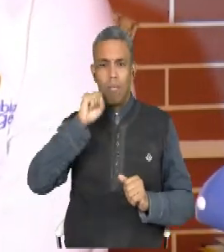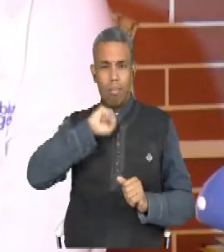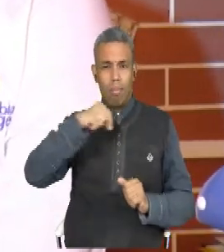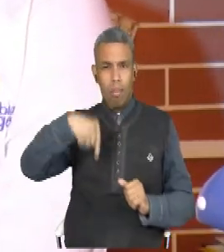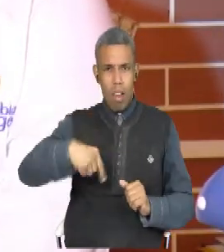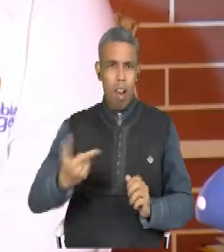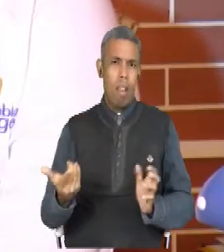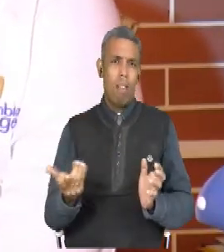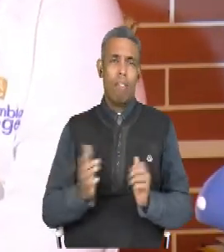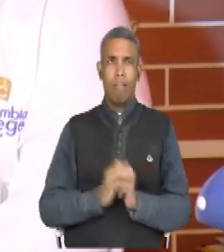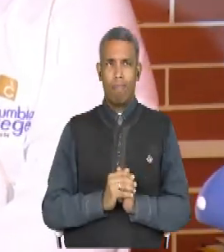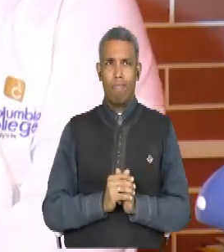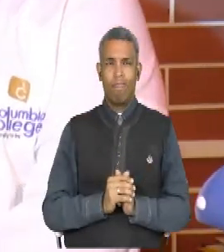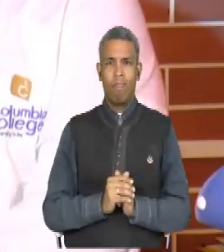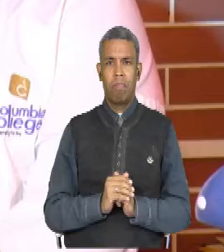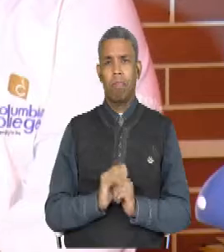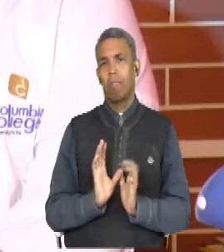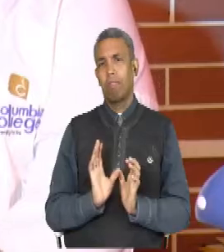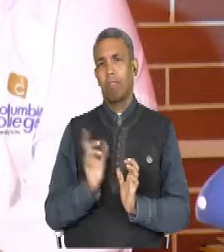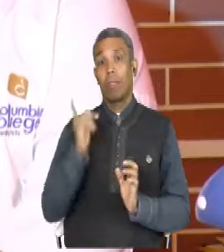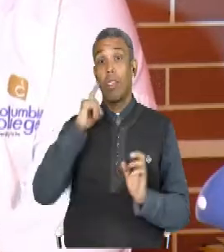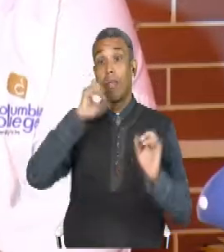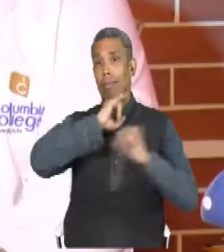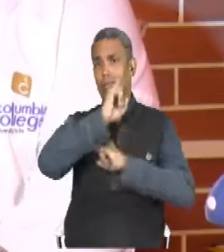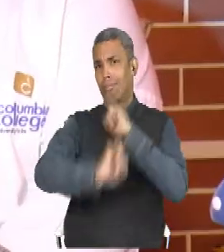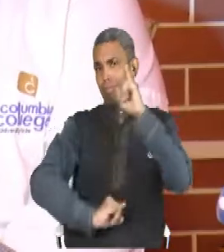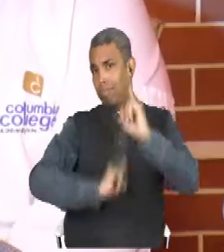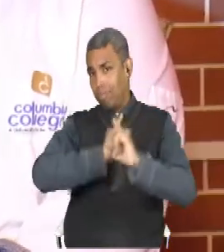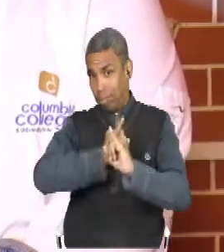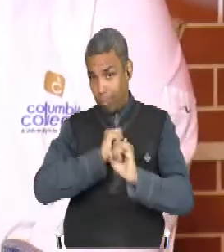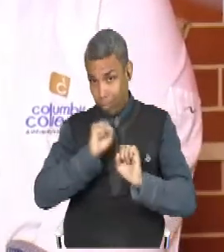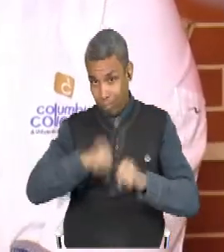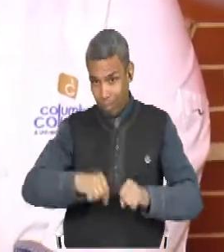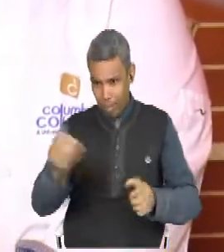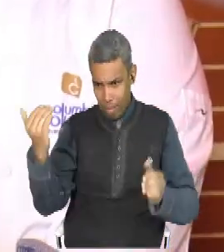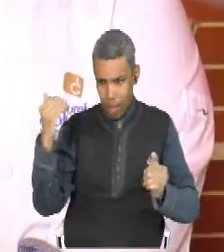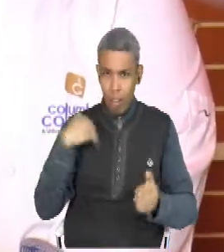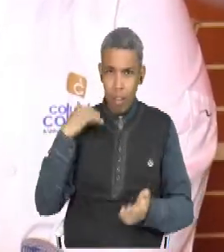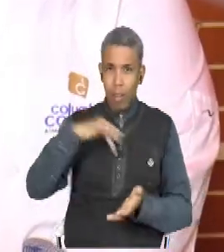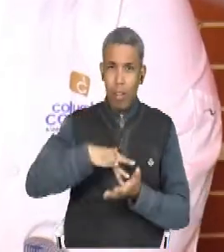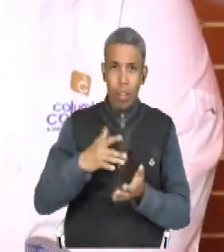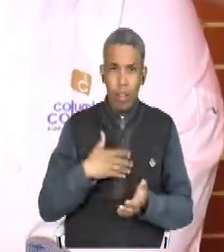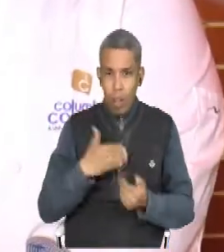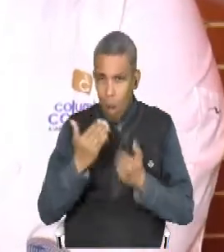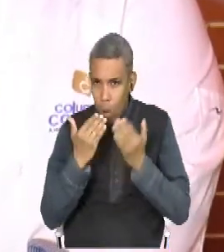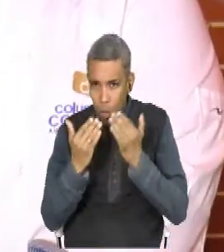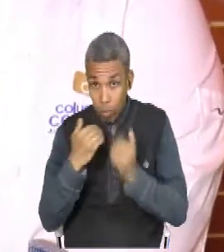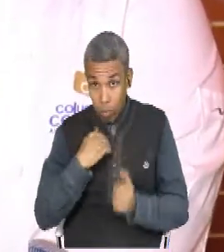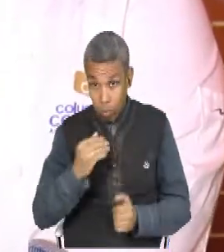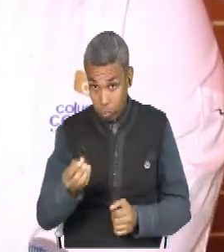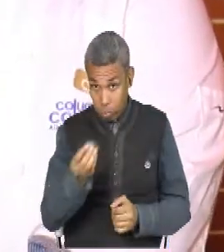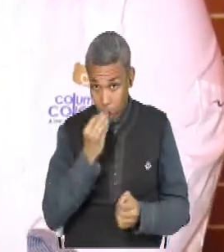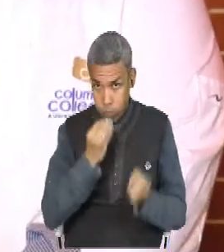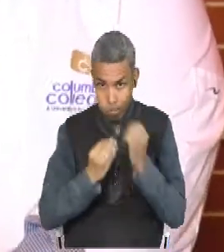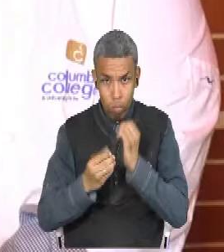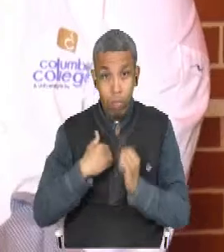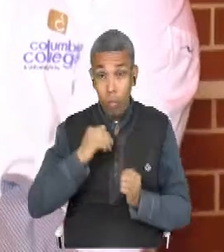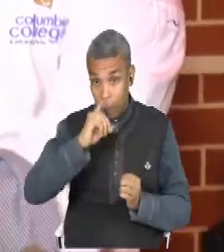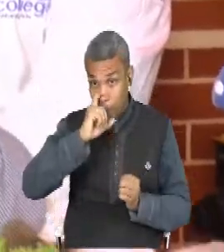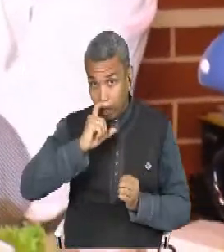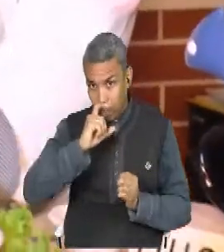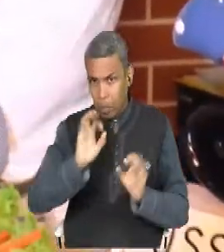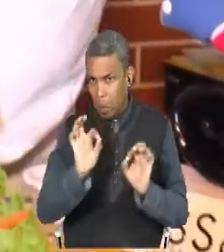que acompañan muy bien cualquier preparación. Bueno, y si usted vino a la cervecería y se comió este delicioso plato de costillitas o